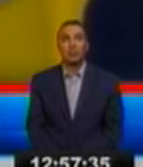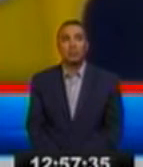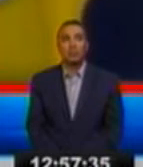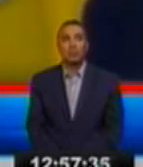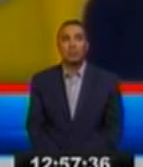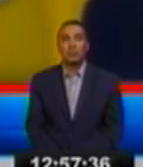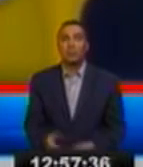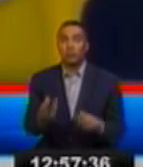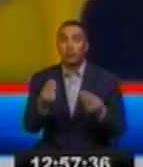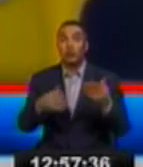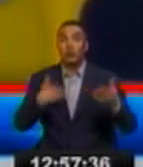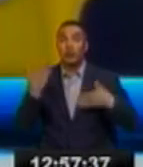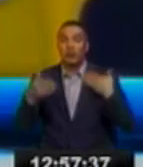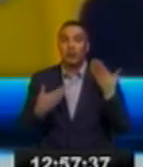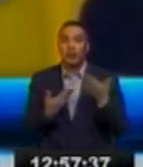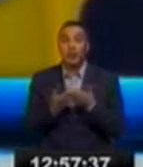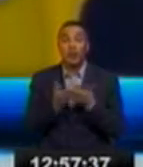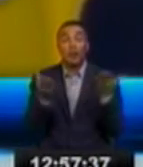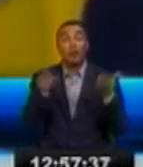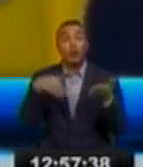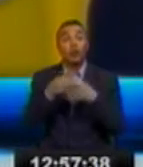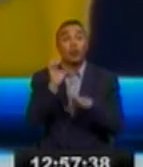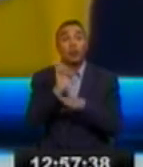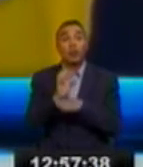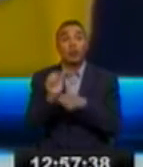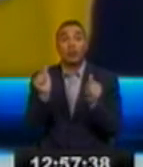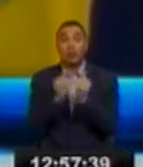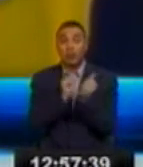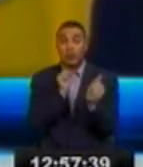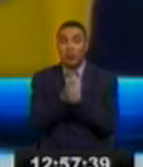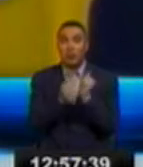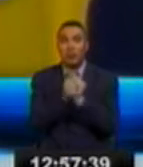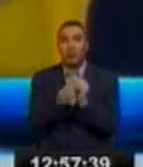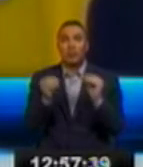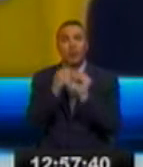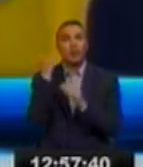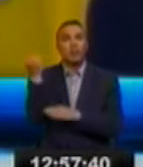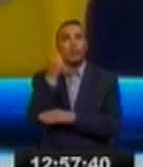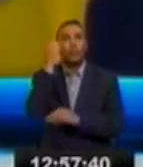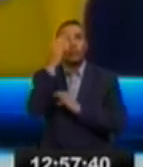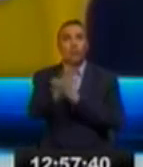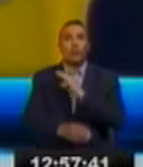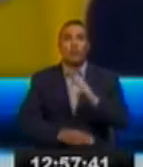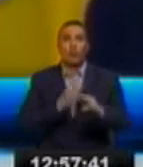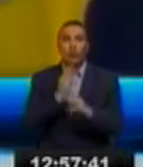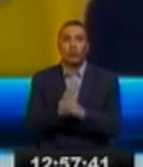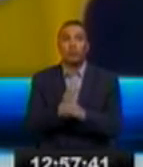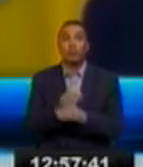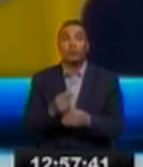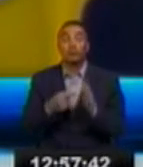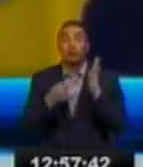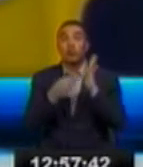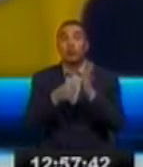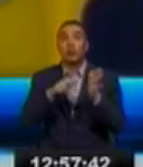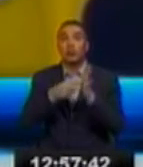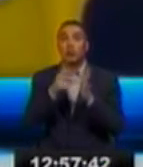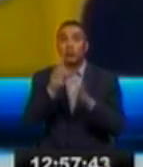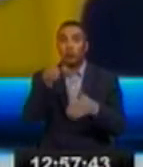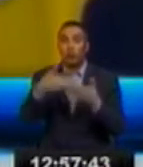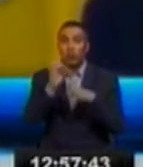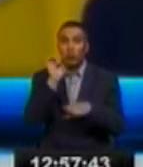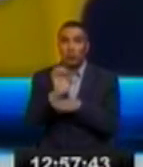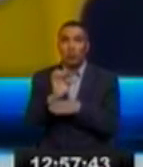¿Cuántas alegrías has brindado al país entero a través del deporte más popular del mundo? Has demostrado con creces que los